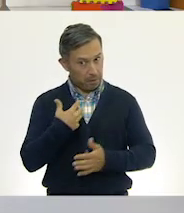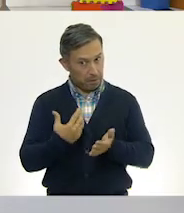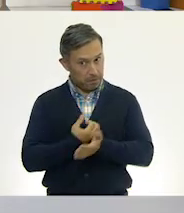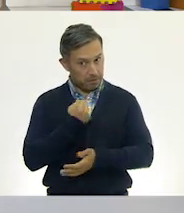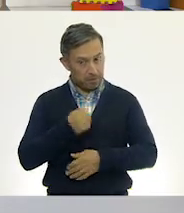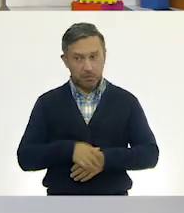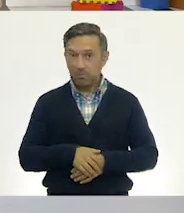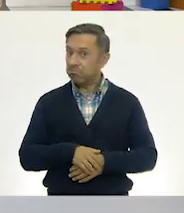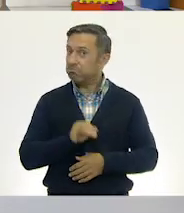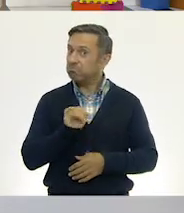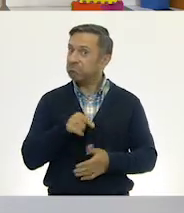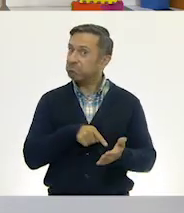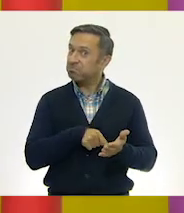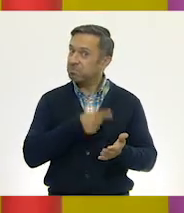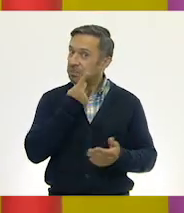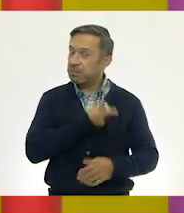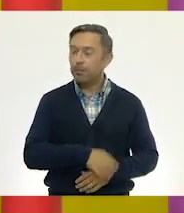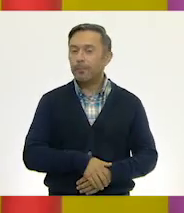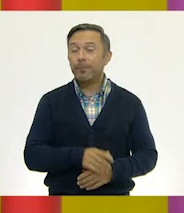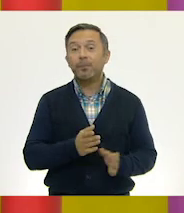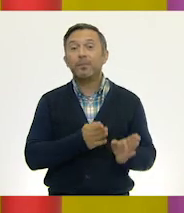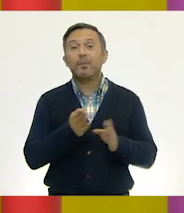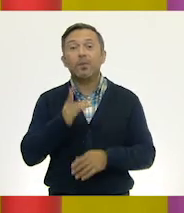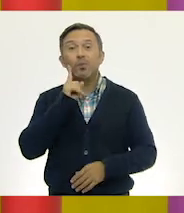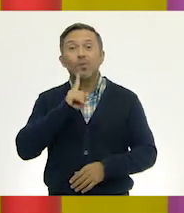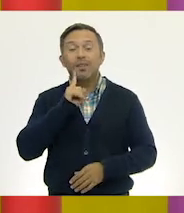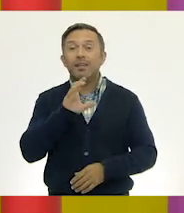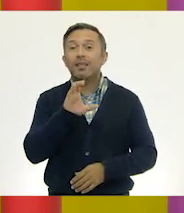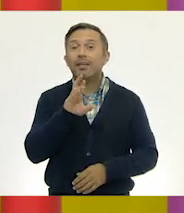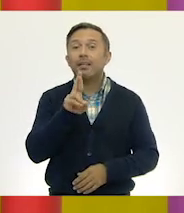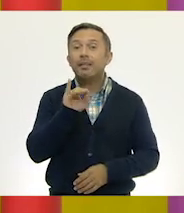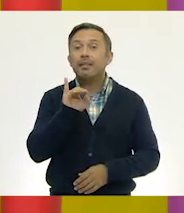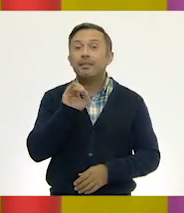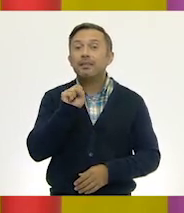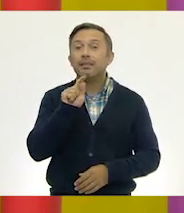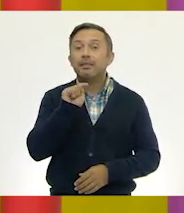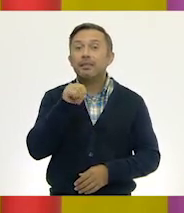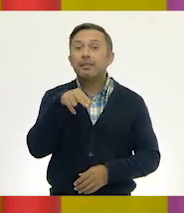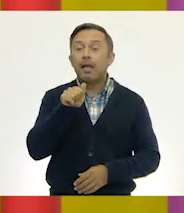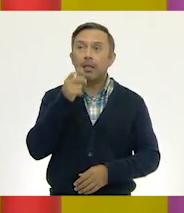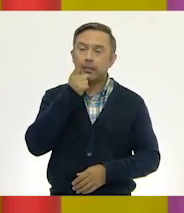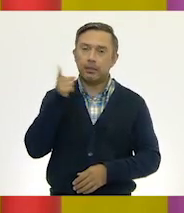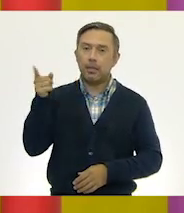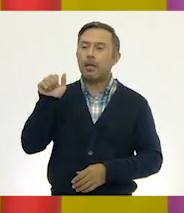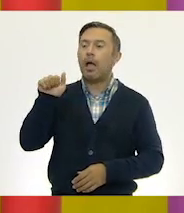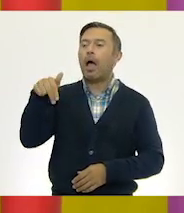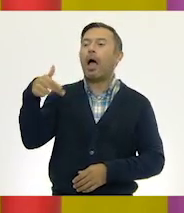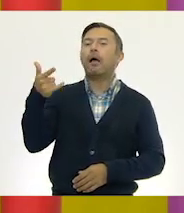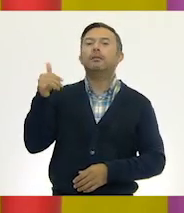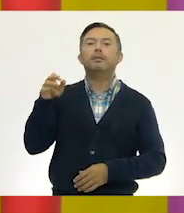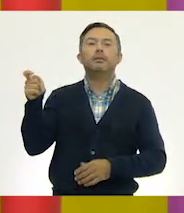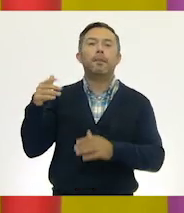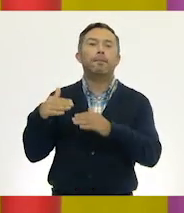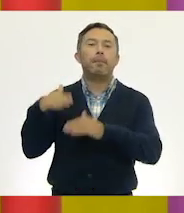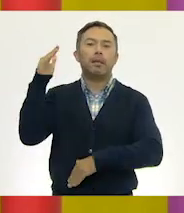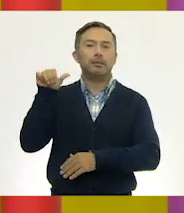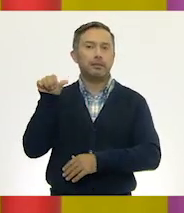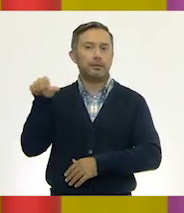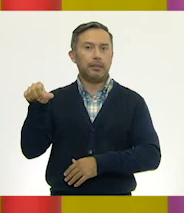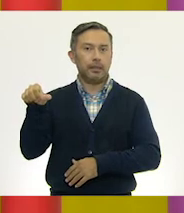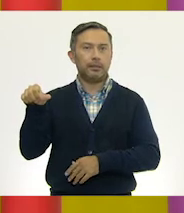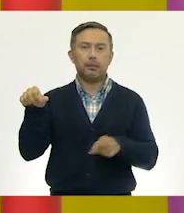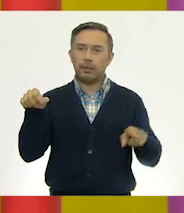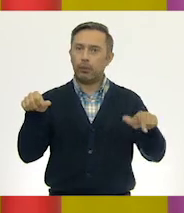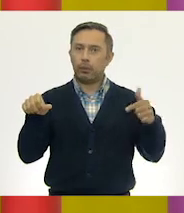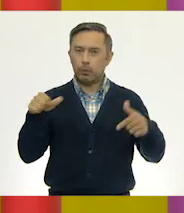es. Vamos a ver. Y Cristina dice que ganó Angie porque son 16. Son más puntos que 12. Yo conté